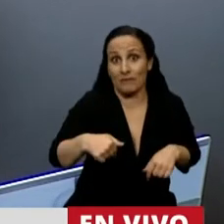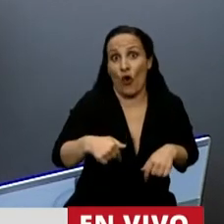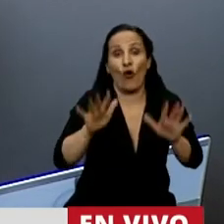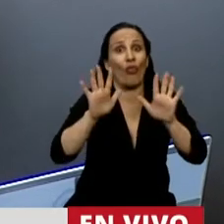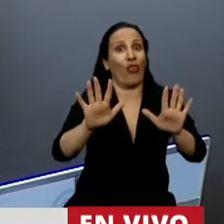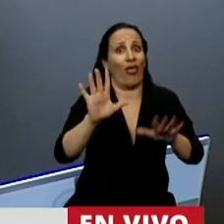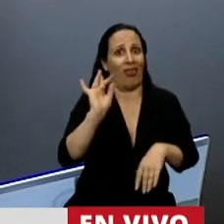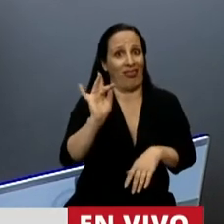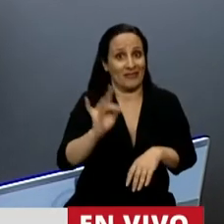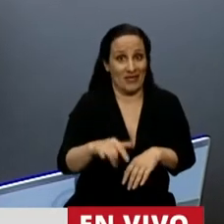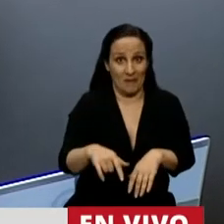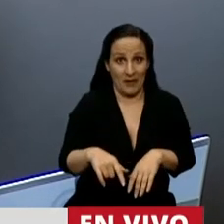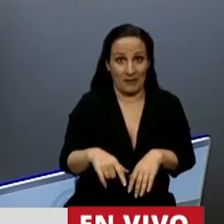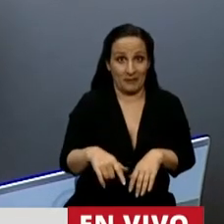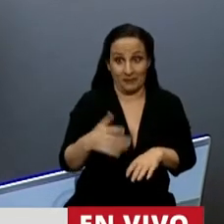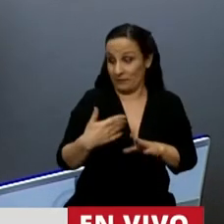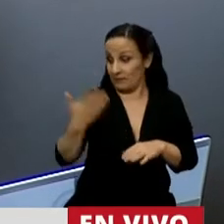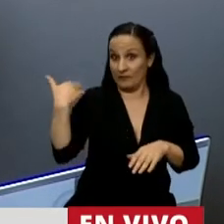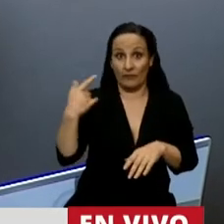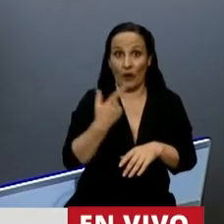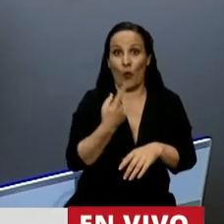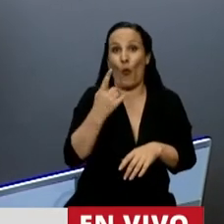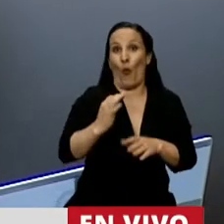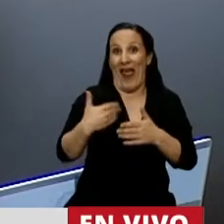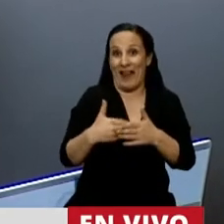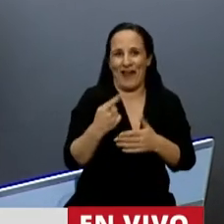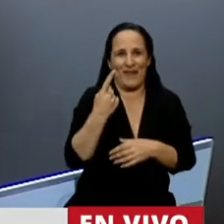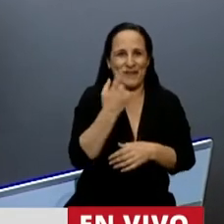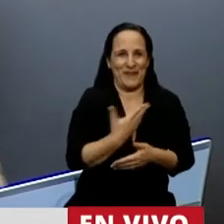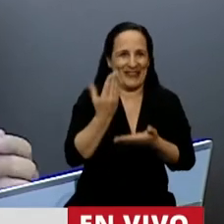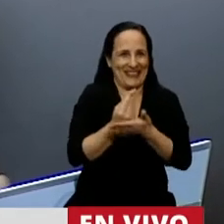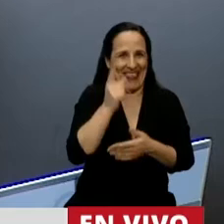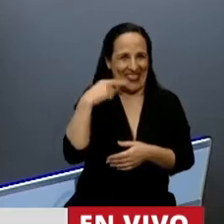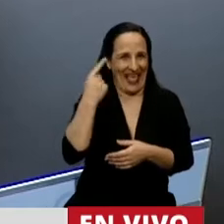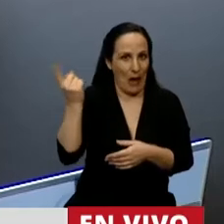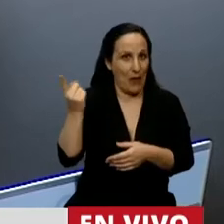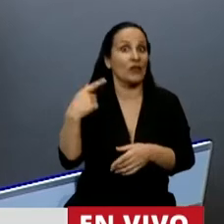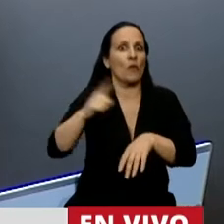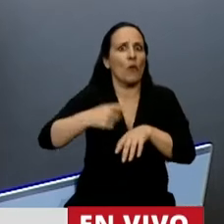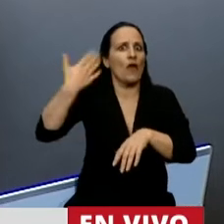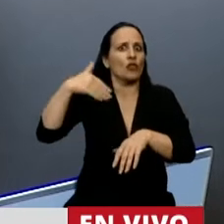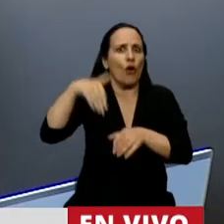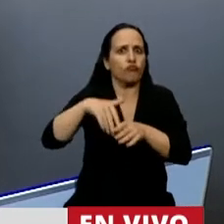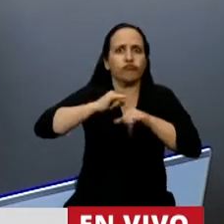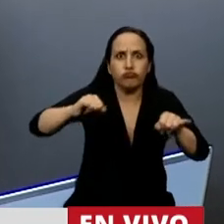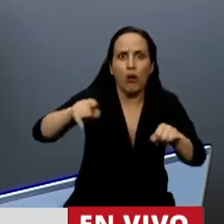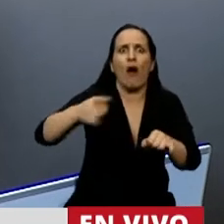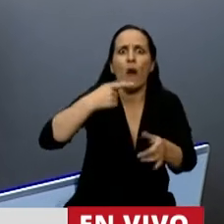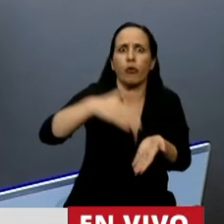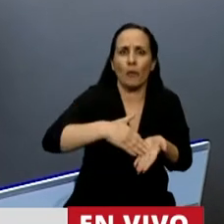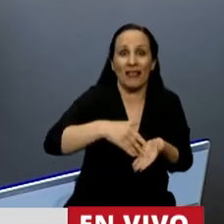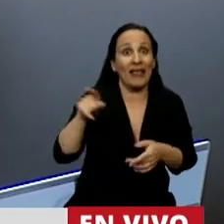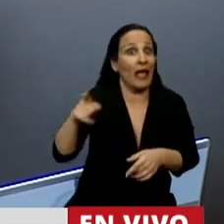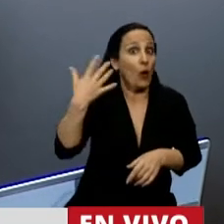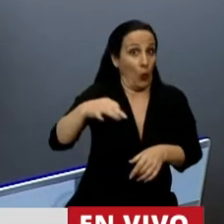diciembre, a un año del inicio de la gestión del presidente Alberto Fernández, tratando una de sus promesas de campaña, la única que estimo que va a